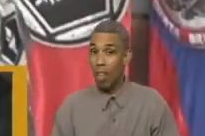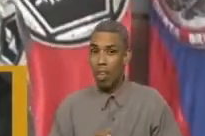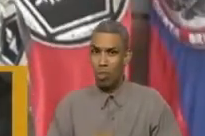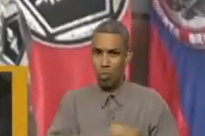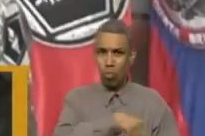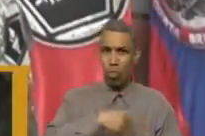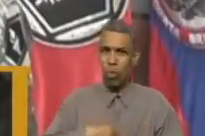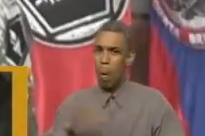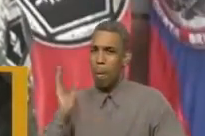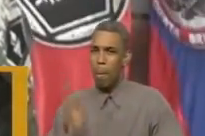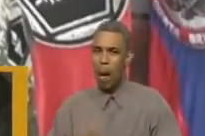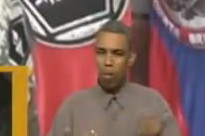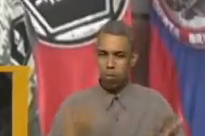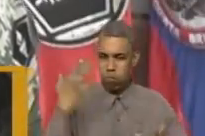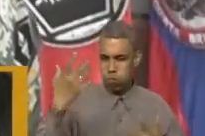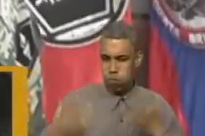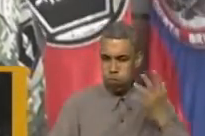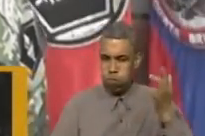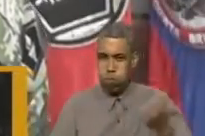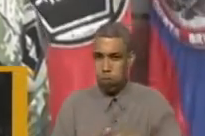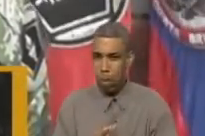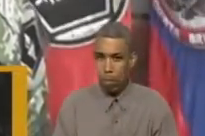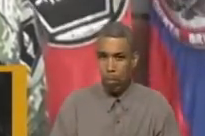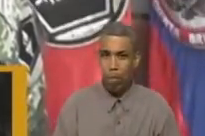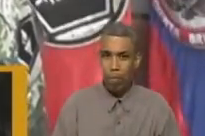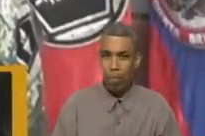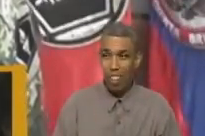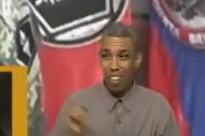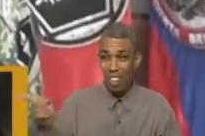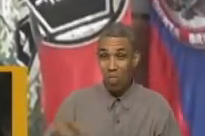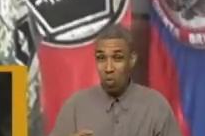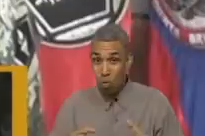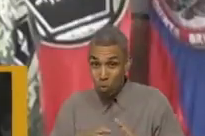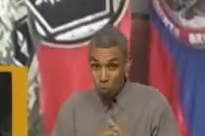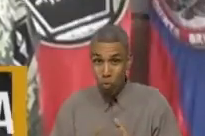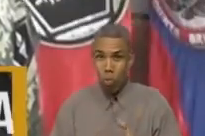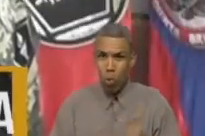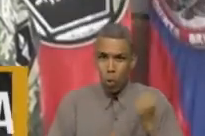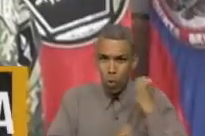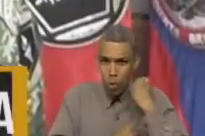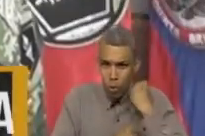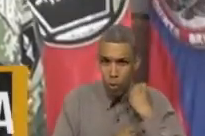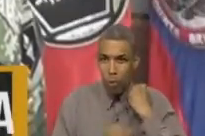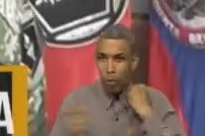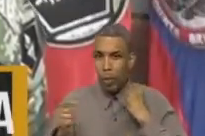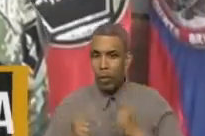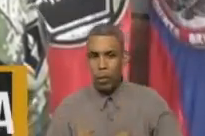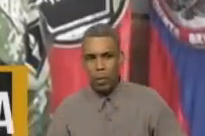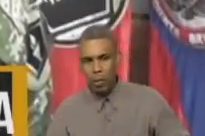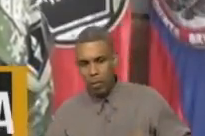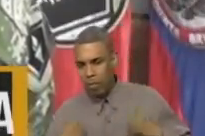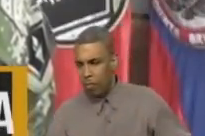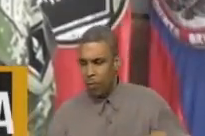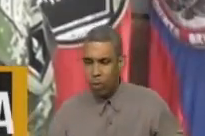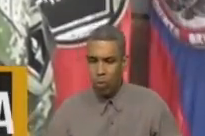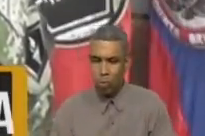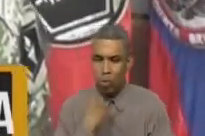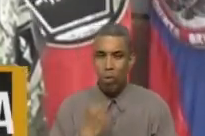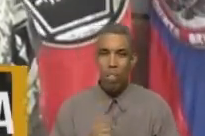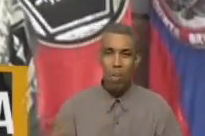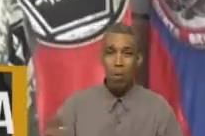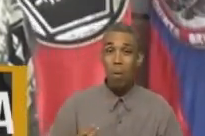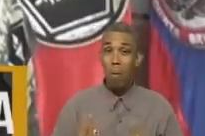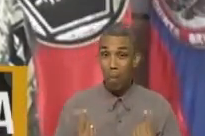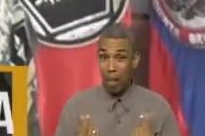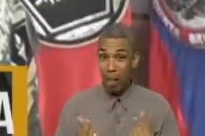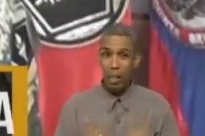afecta significativamente el subsistema de finanzas de los grupos armados que delinquen en esta región. Asimismo, se mitigan